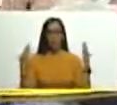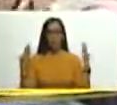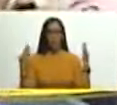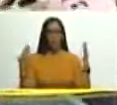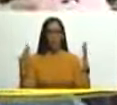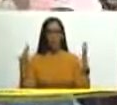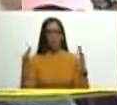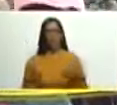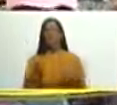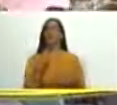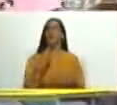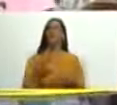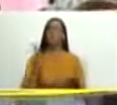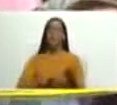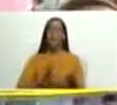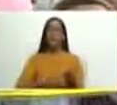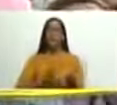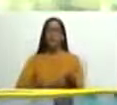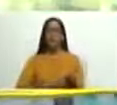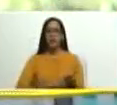a decir la verdad.